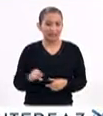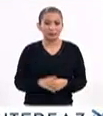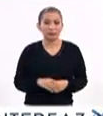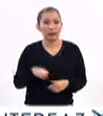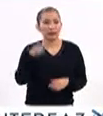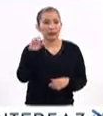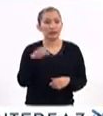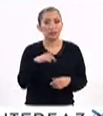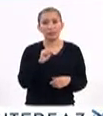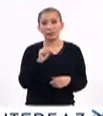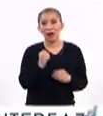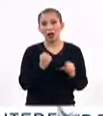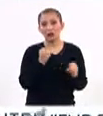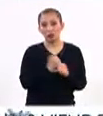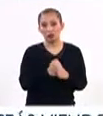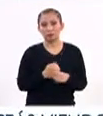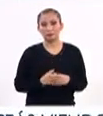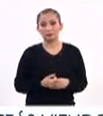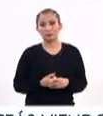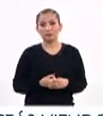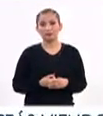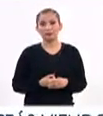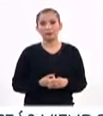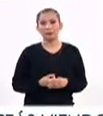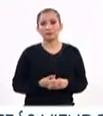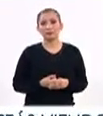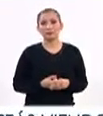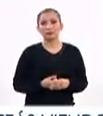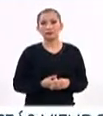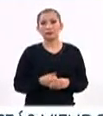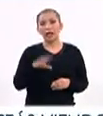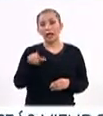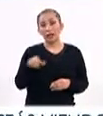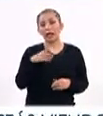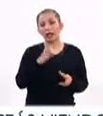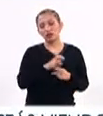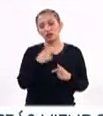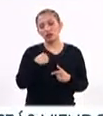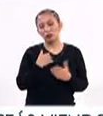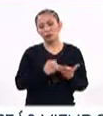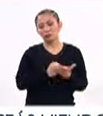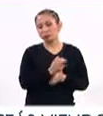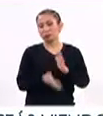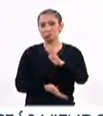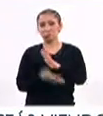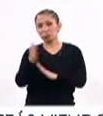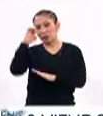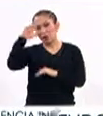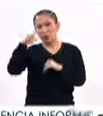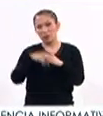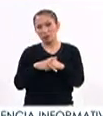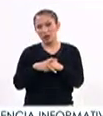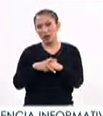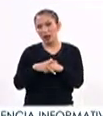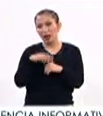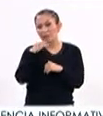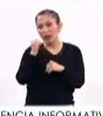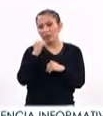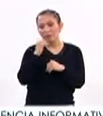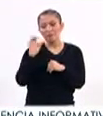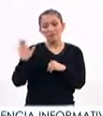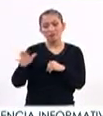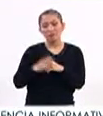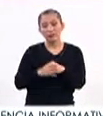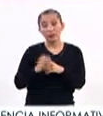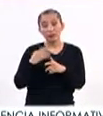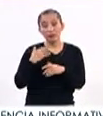edad tenías, no? 20 años. 20 años. Sí. Y ahí fue cuando decidí irme a Europa, irme a Alemania. Y